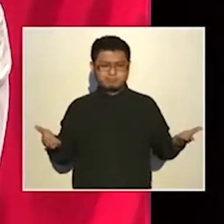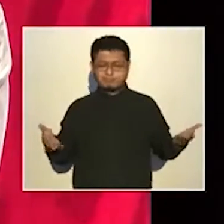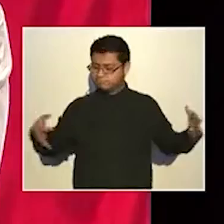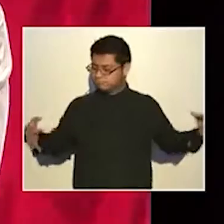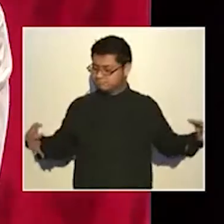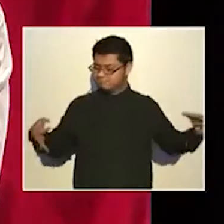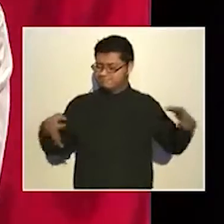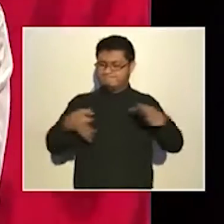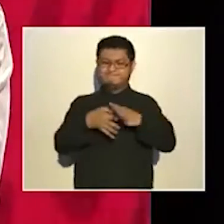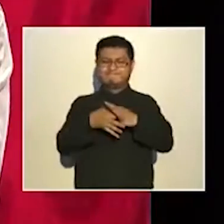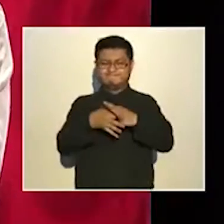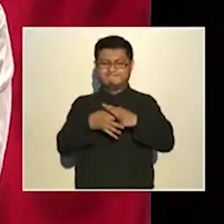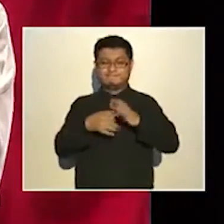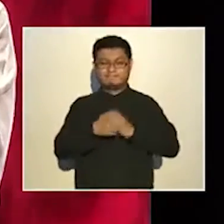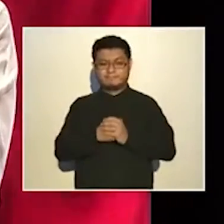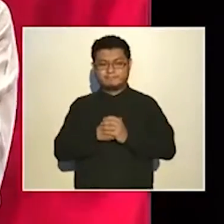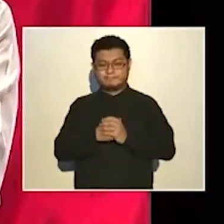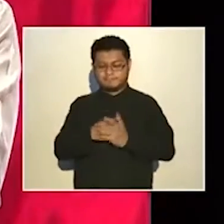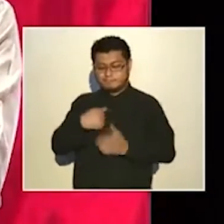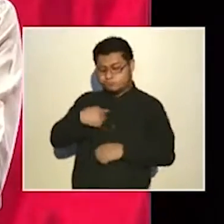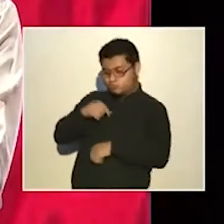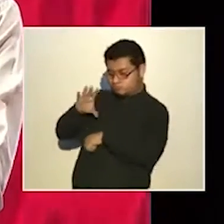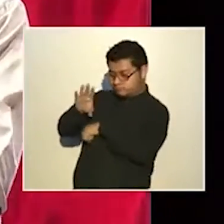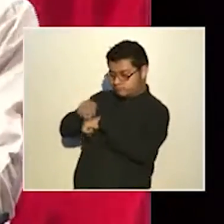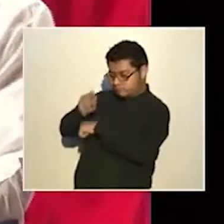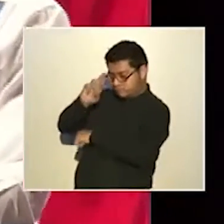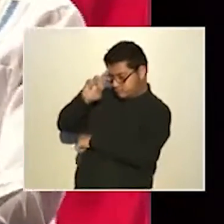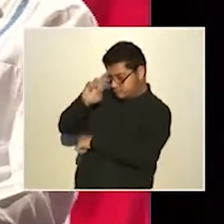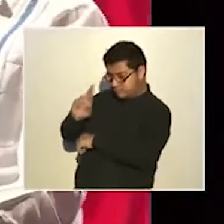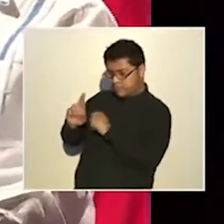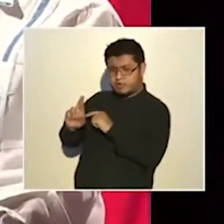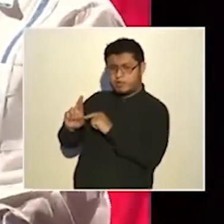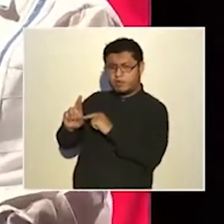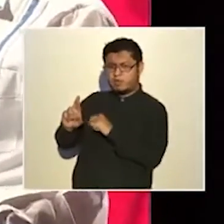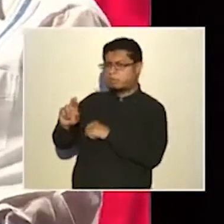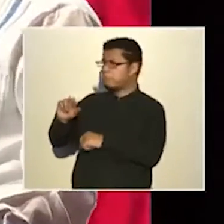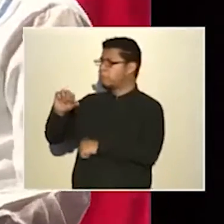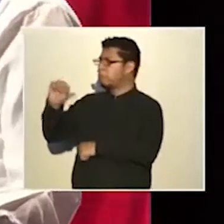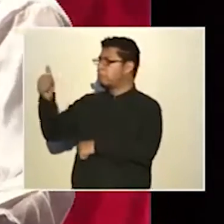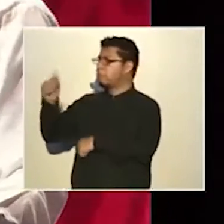también con mucho respeto, hay tantos